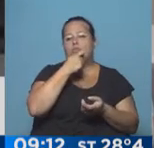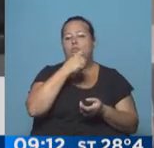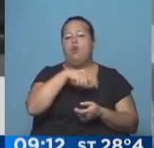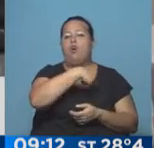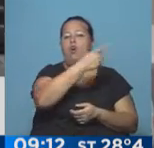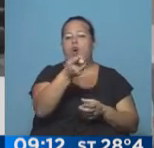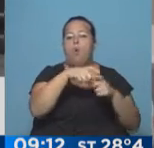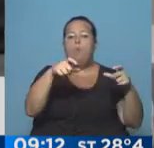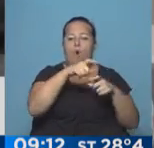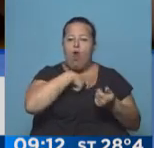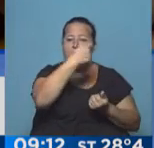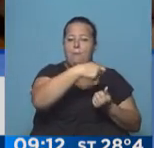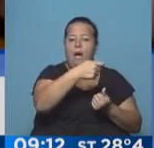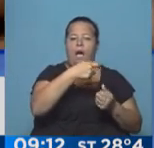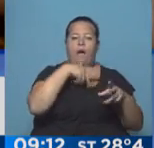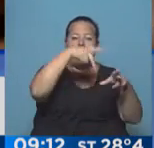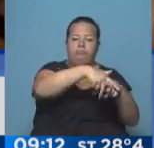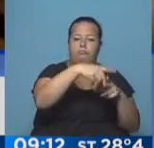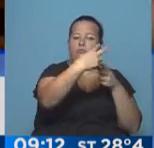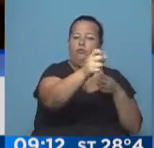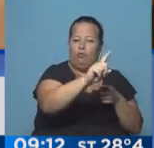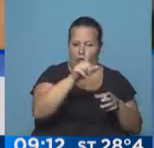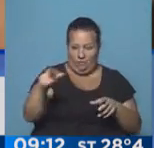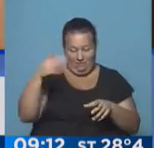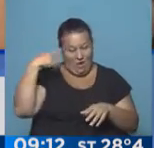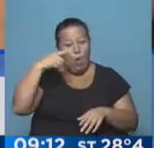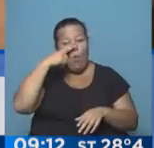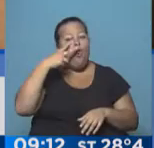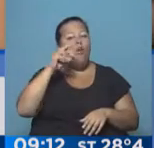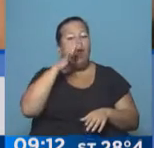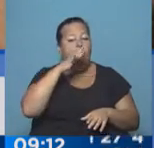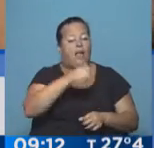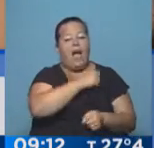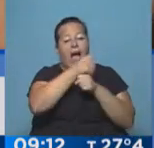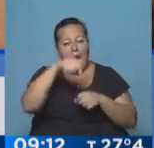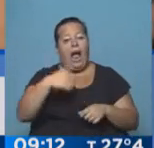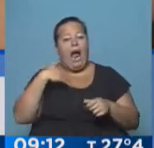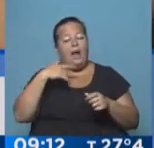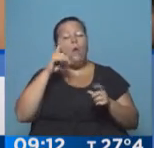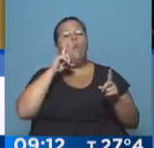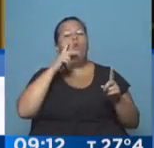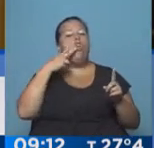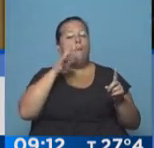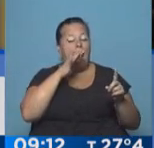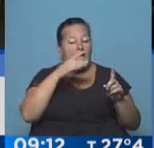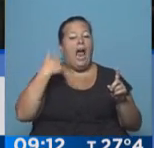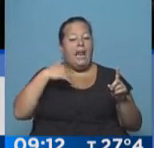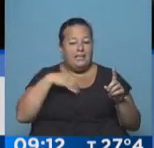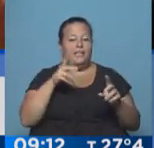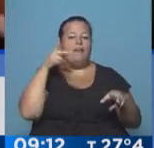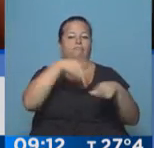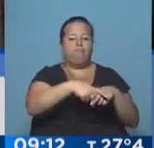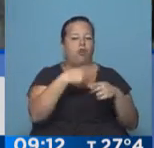los bonistas que entraron en el canje recordemos que desde junio de 2014 argentina tiene en julio de 2014 argentina tiene